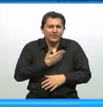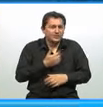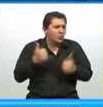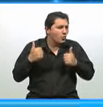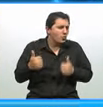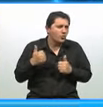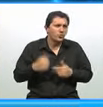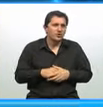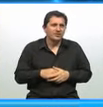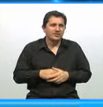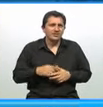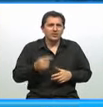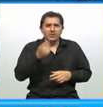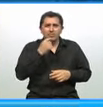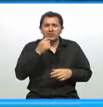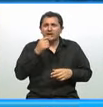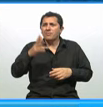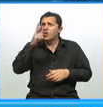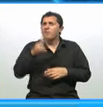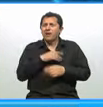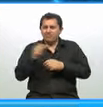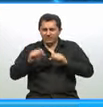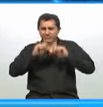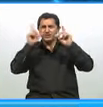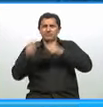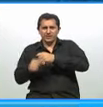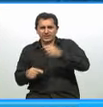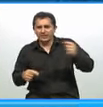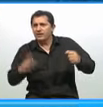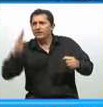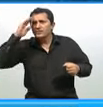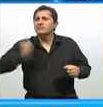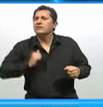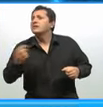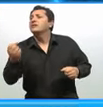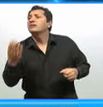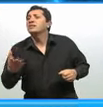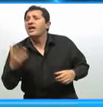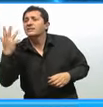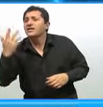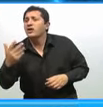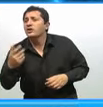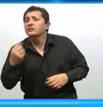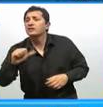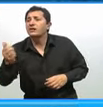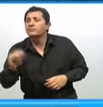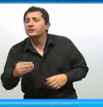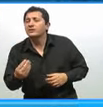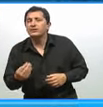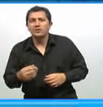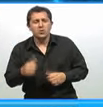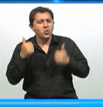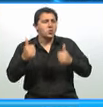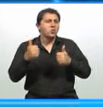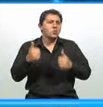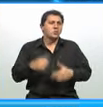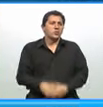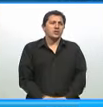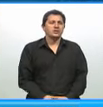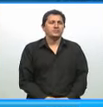Papa lo ve que abre la puerta del cuarto y le pregunta, che, aparte un guardia, ¿cómo salió San Lorenzo? Muy buena la imagen, muy